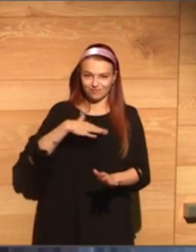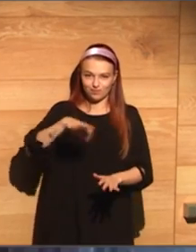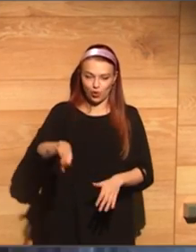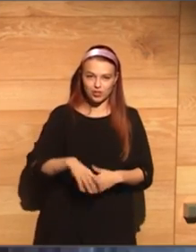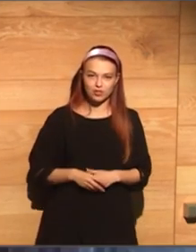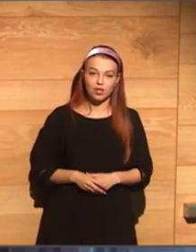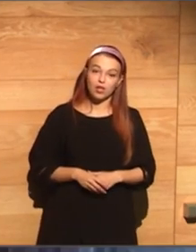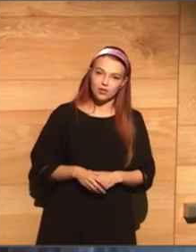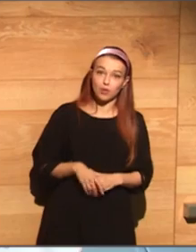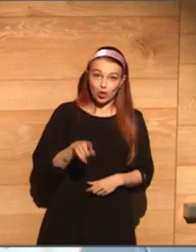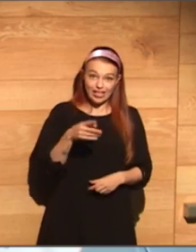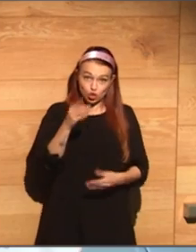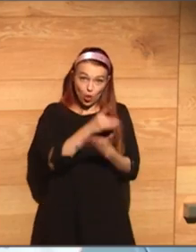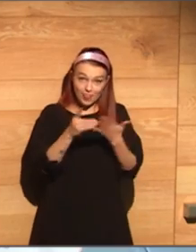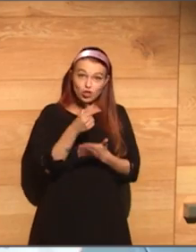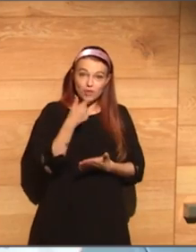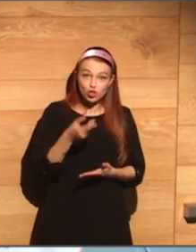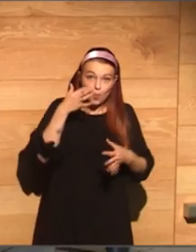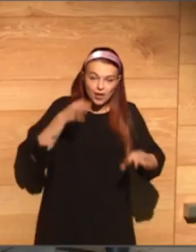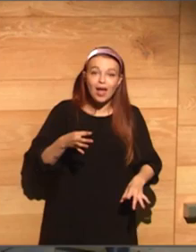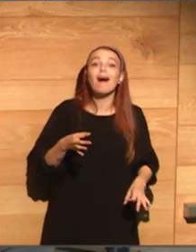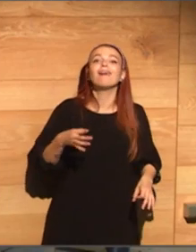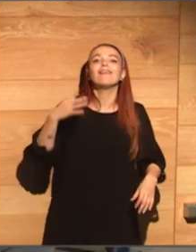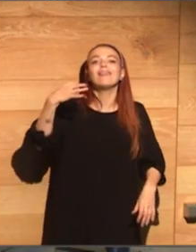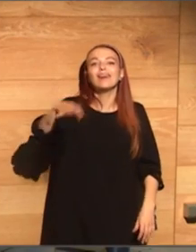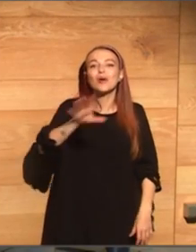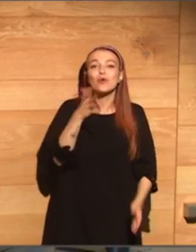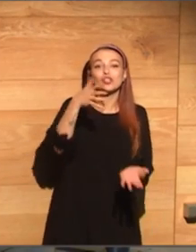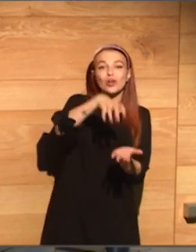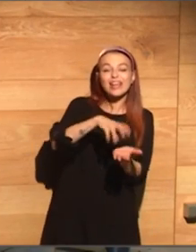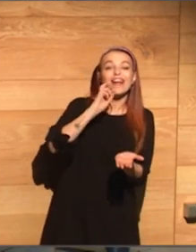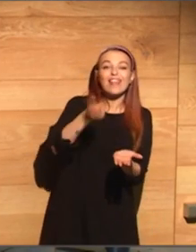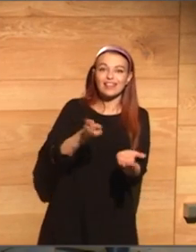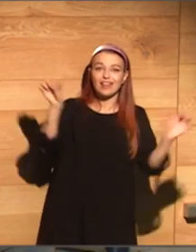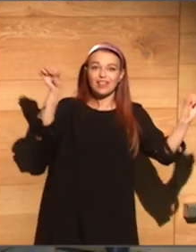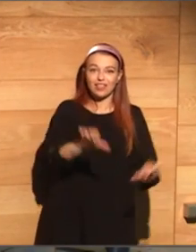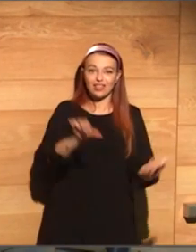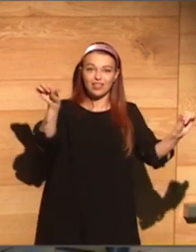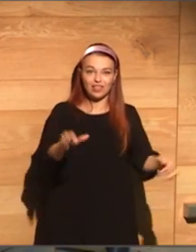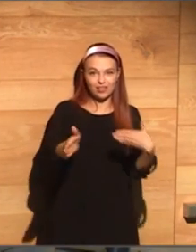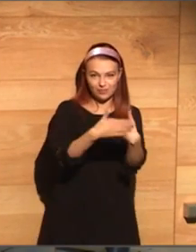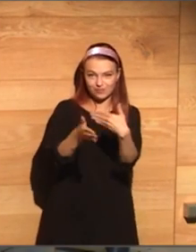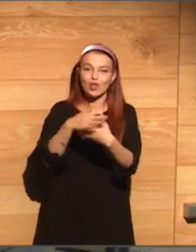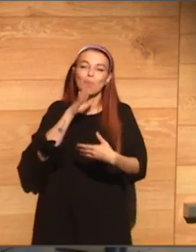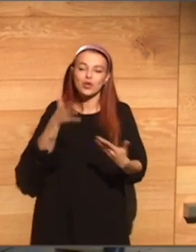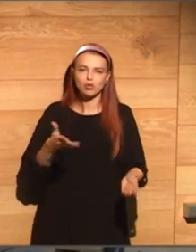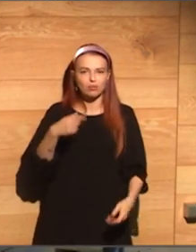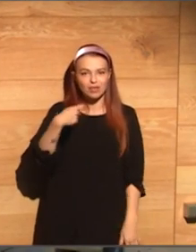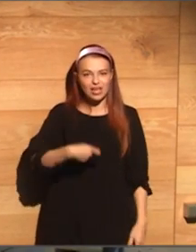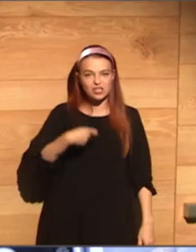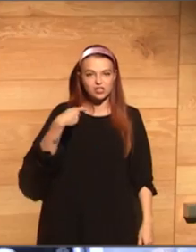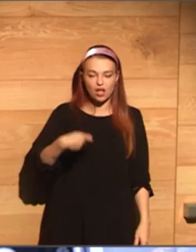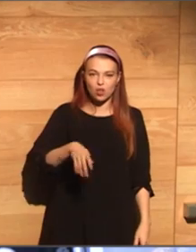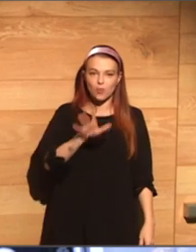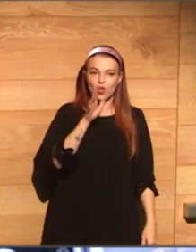entonces... Pero esto es verdad, este dato es verdad, ¿eh? Ah, por eso quiebran tantas clínicas dentales. Adelante. Mira, sois muy pesados, pero os agradezco mucho que no hayáis dicho